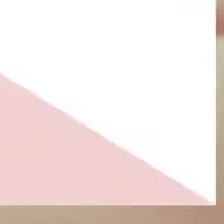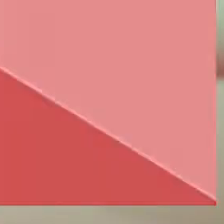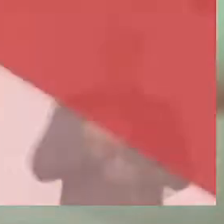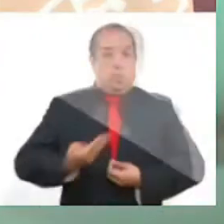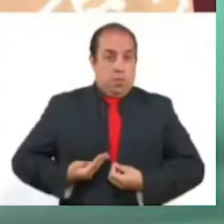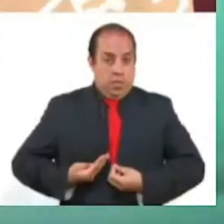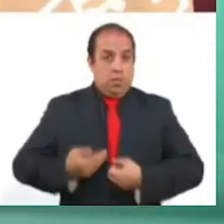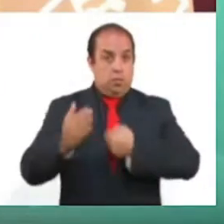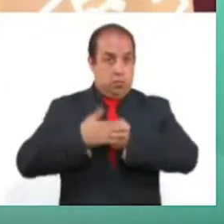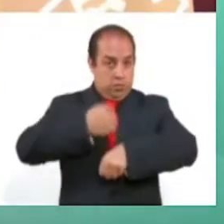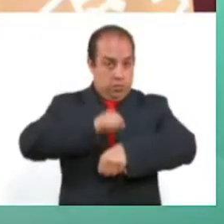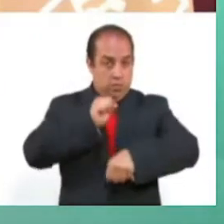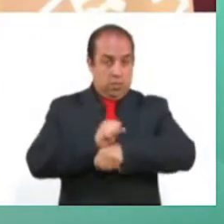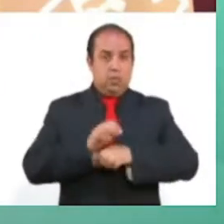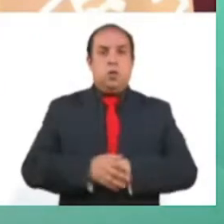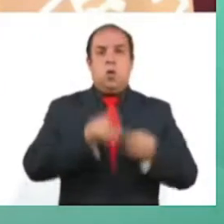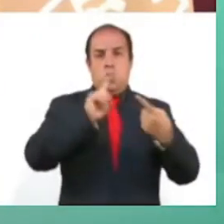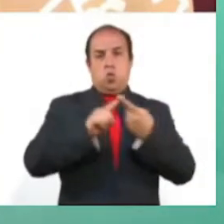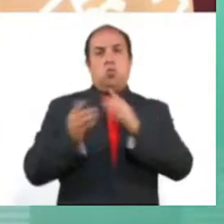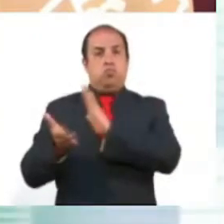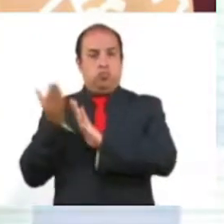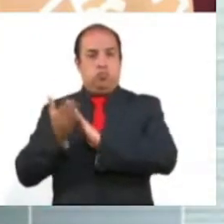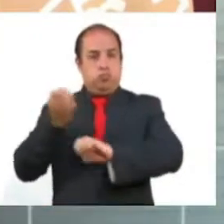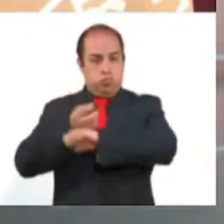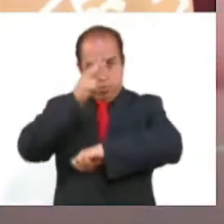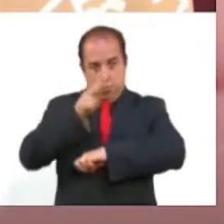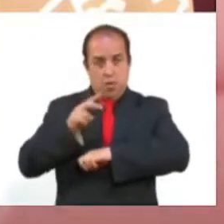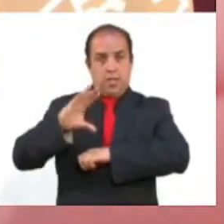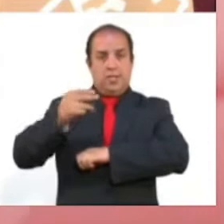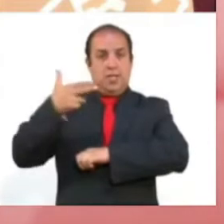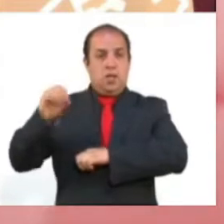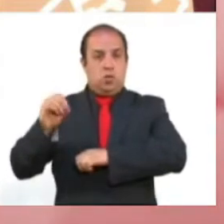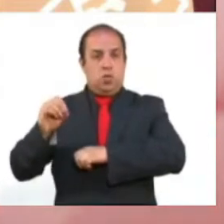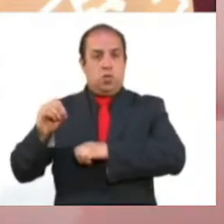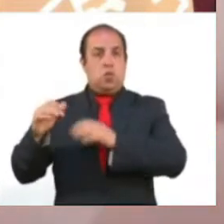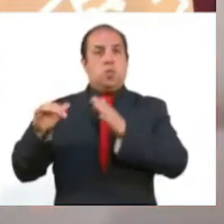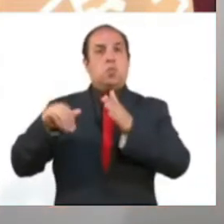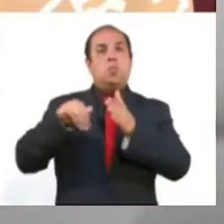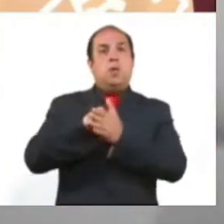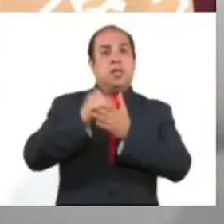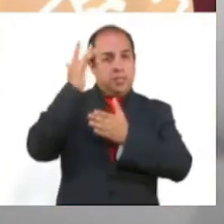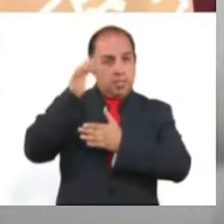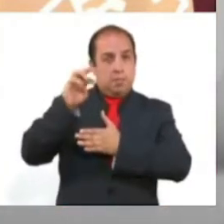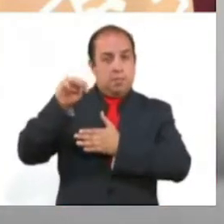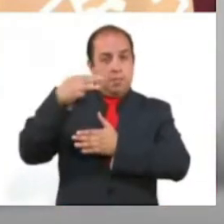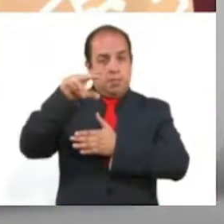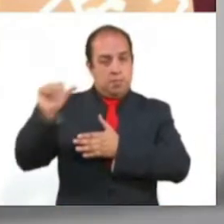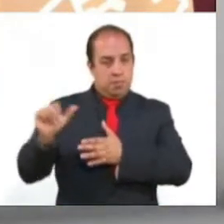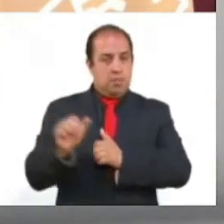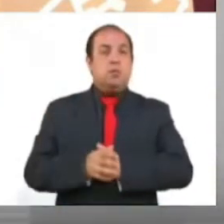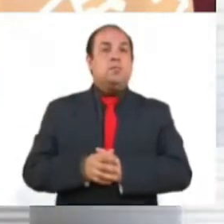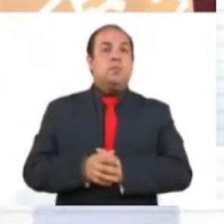y ahí una parte le está haciendo el estado de México de Chalco a Santa Marta la parte de Santa Marta